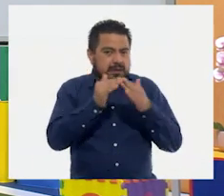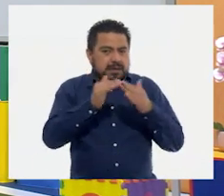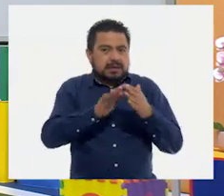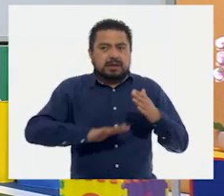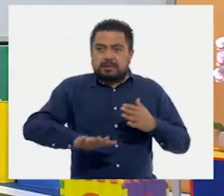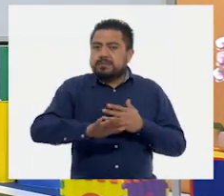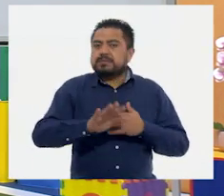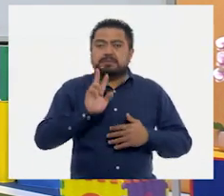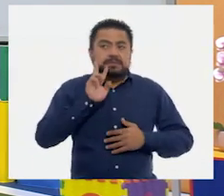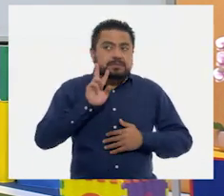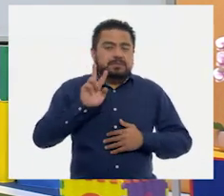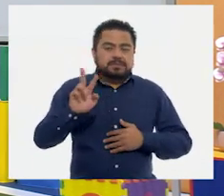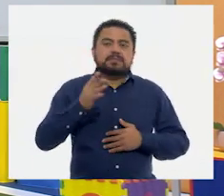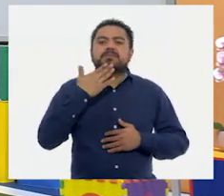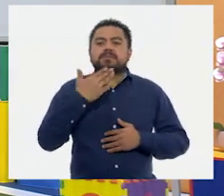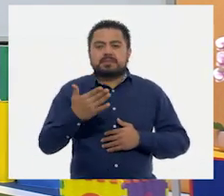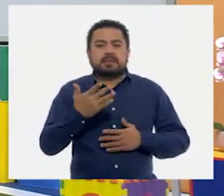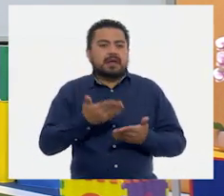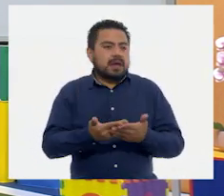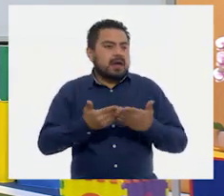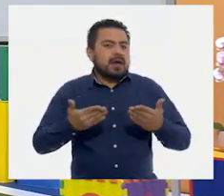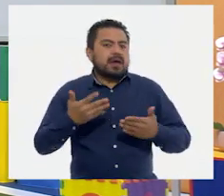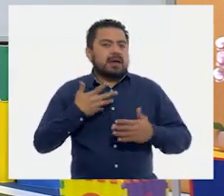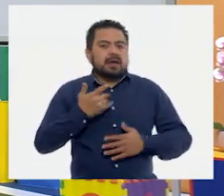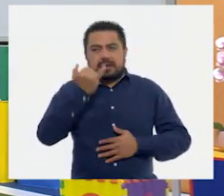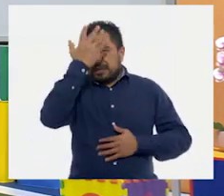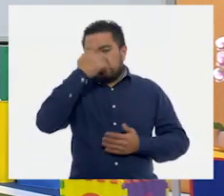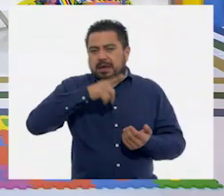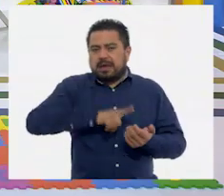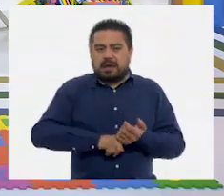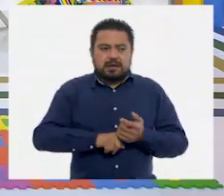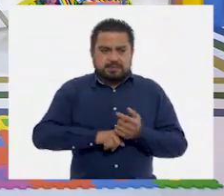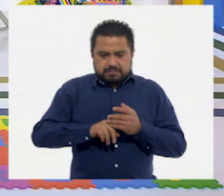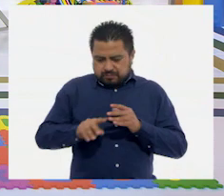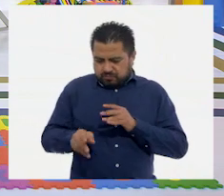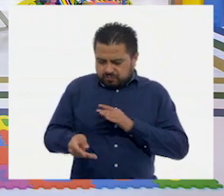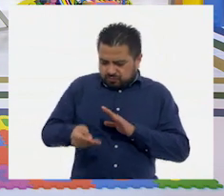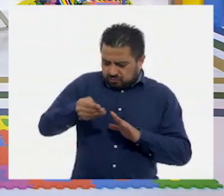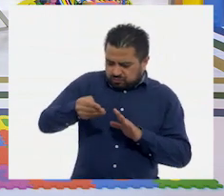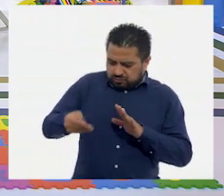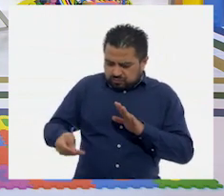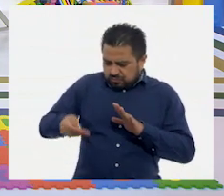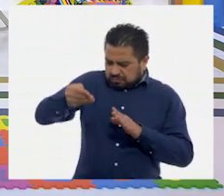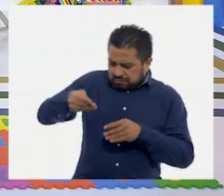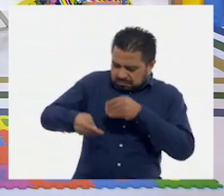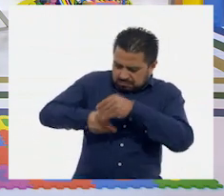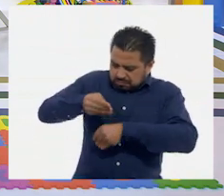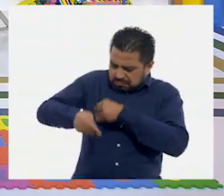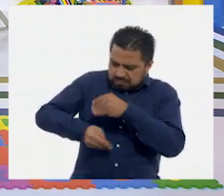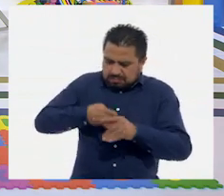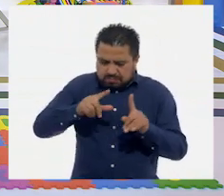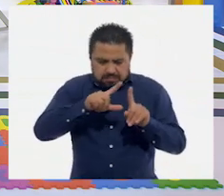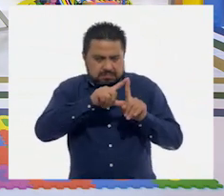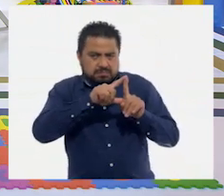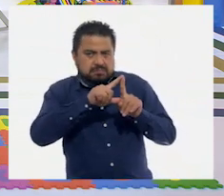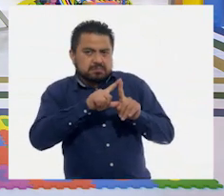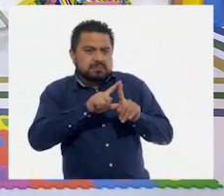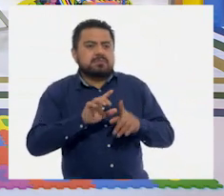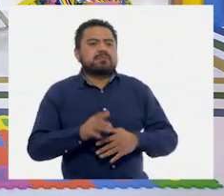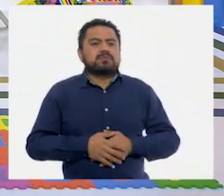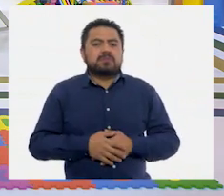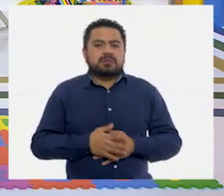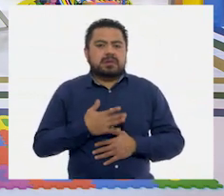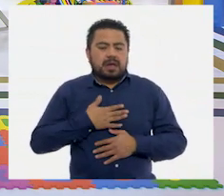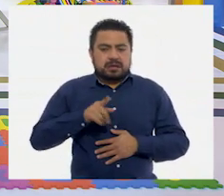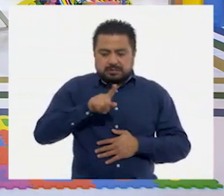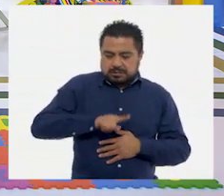interesante. Muy bien, vamos a ver, tengo unas figuras geométricas aquí. Ajá. Tengo un triángulo, tengo